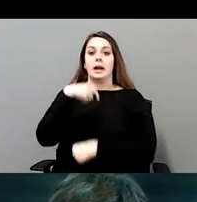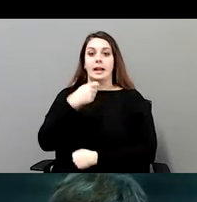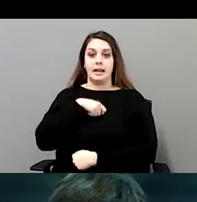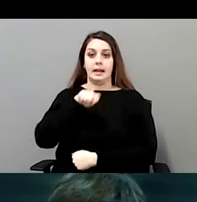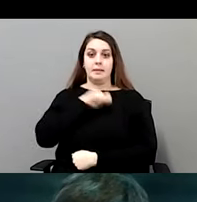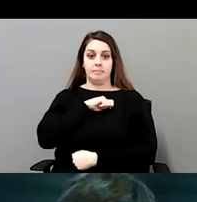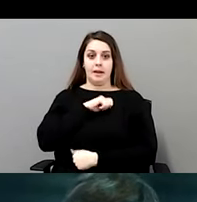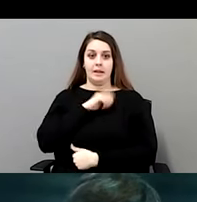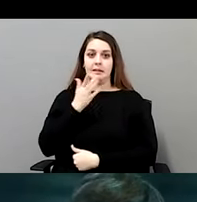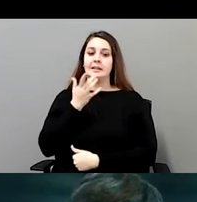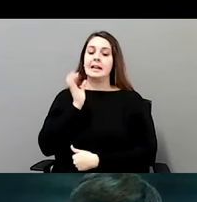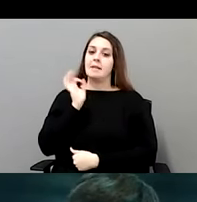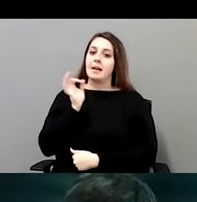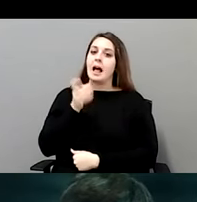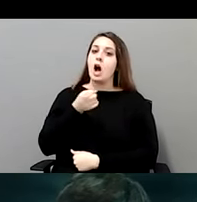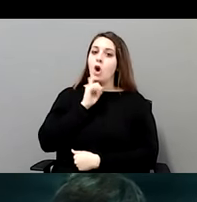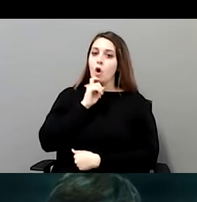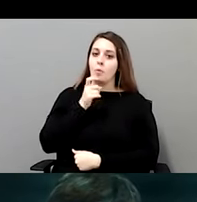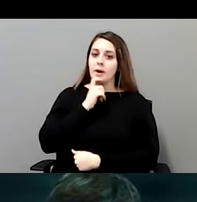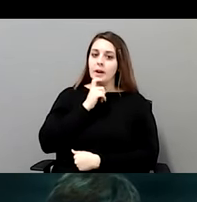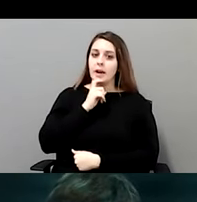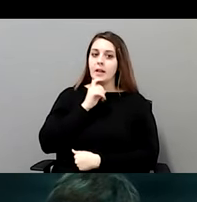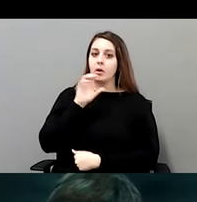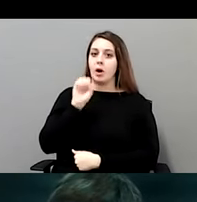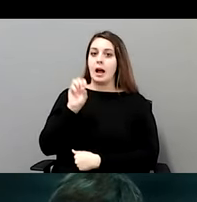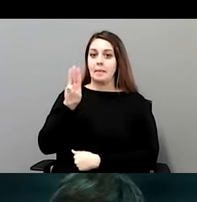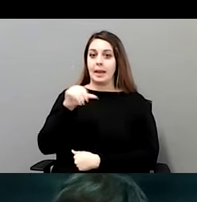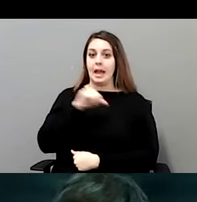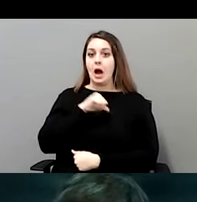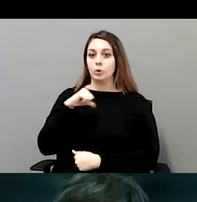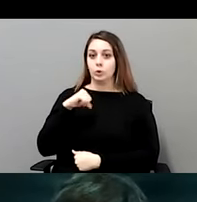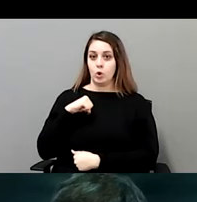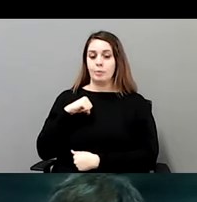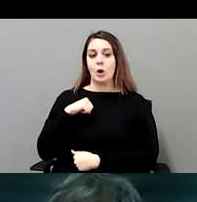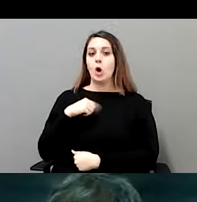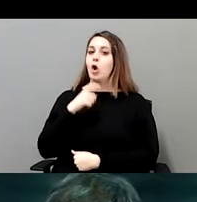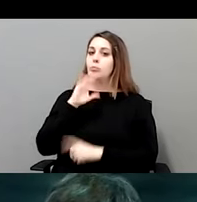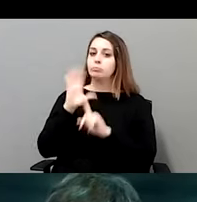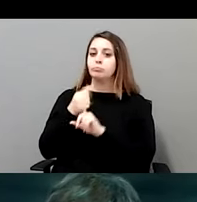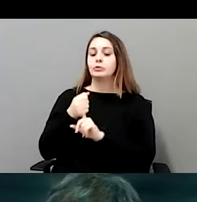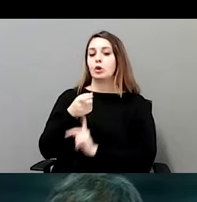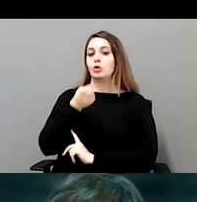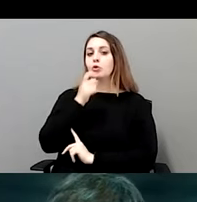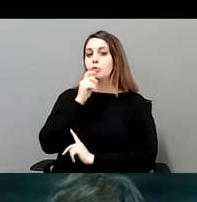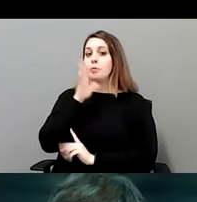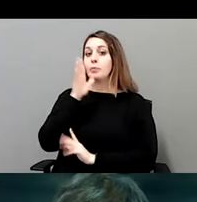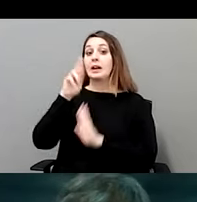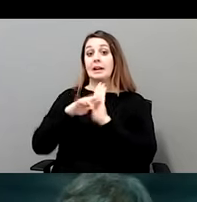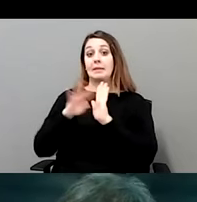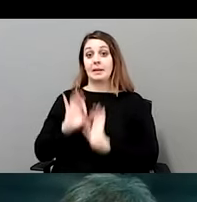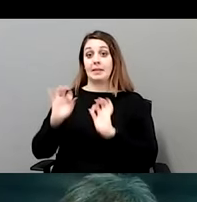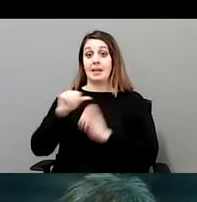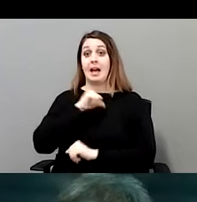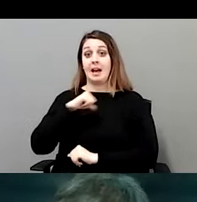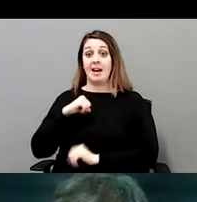muy complicado encontrar un AP autónomo, porque el régimen especial de autónomo, como